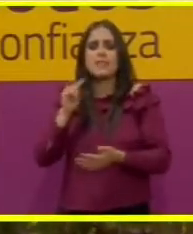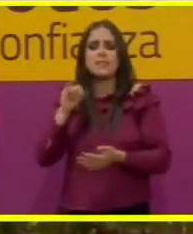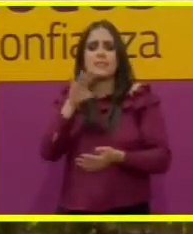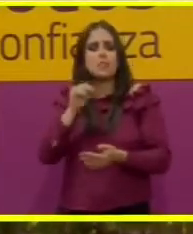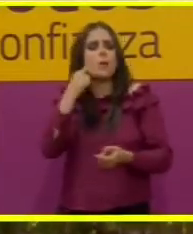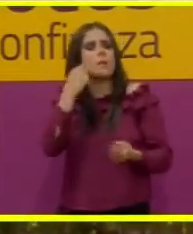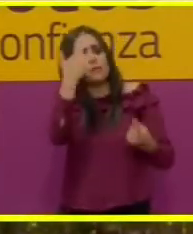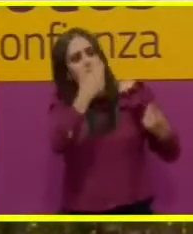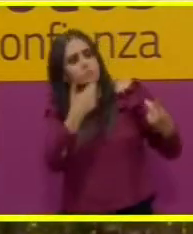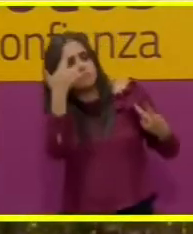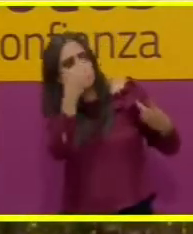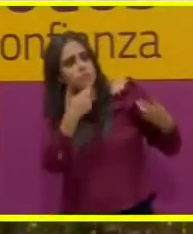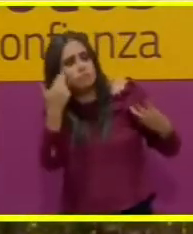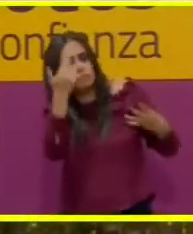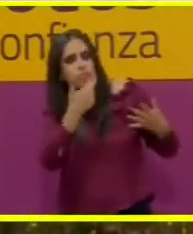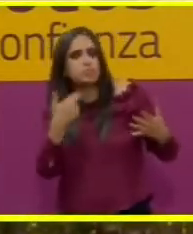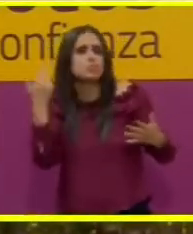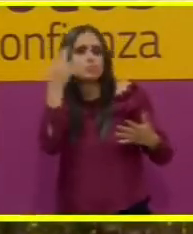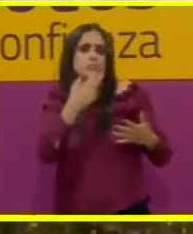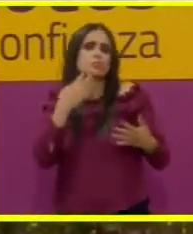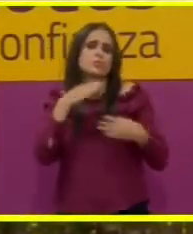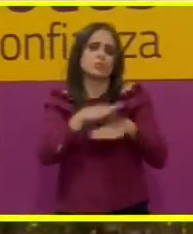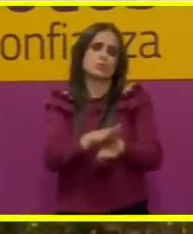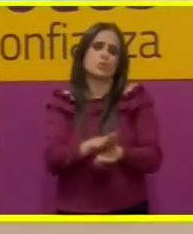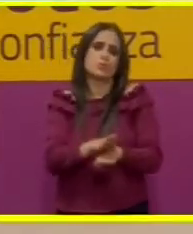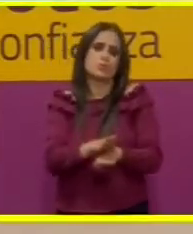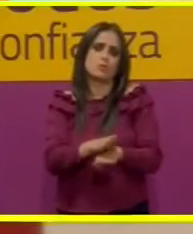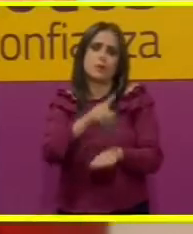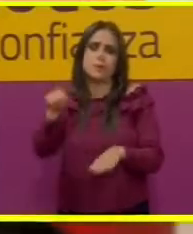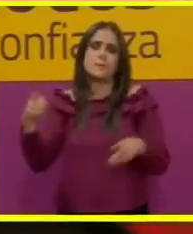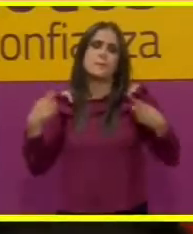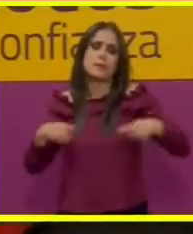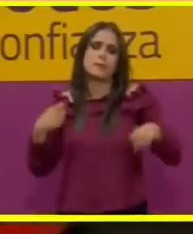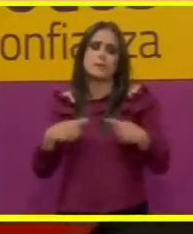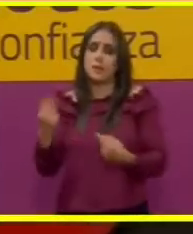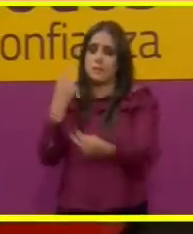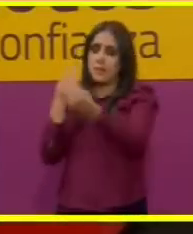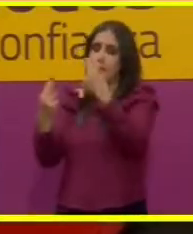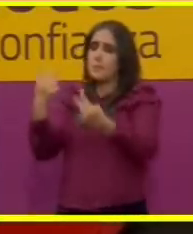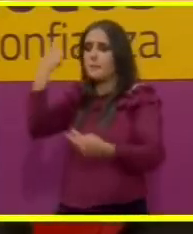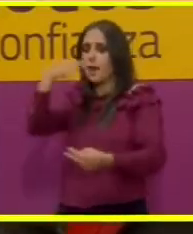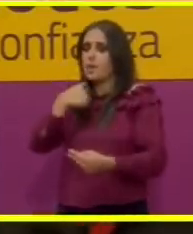ético y moral de las personas que me van a contratar.